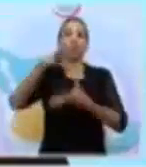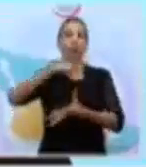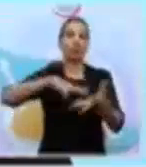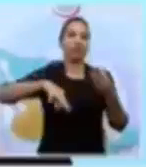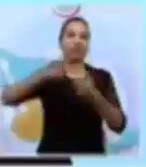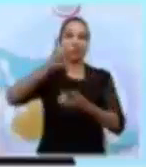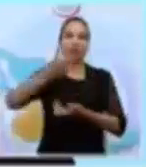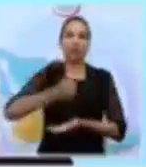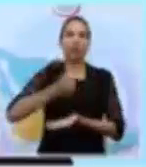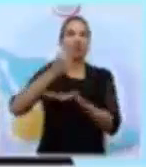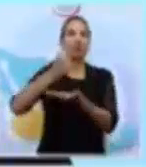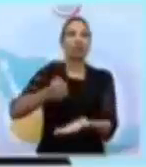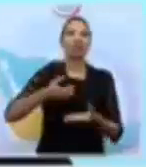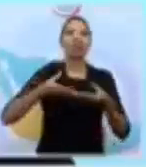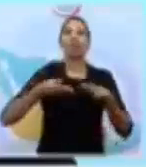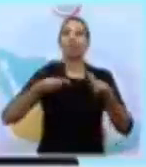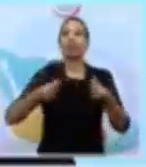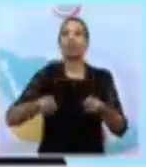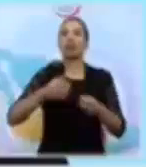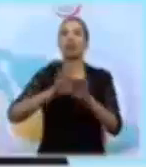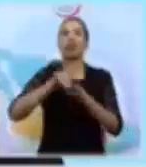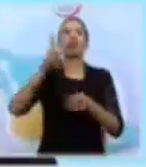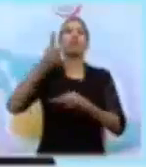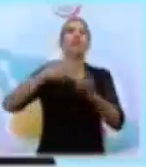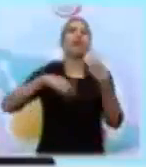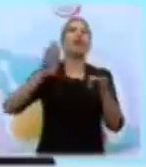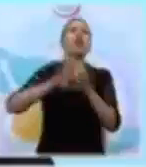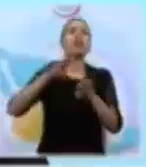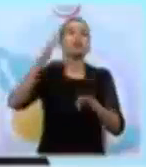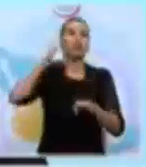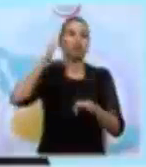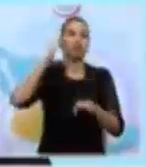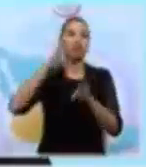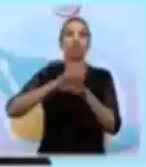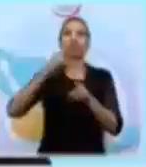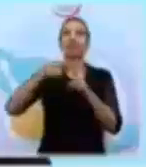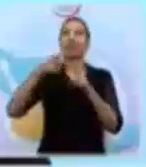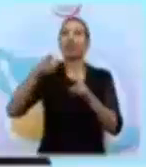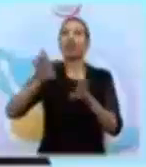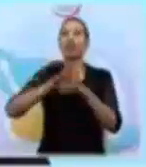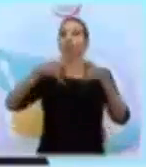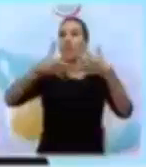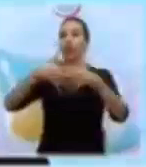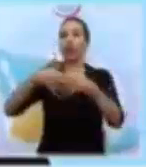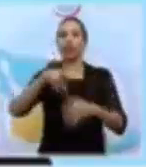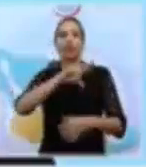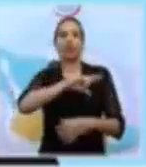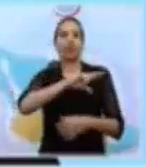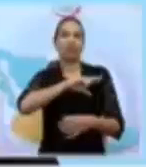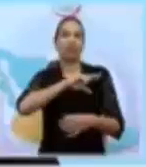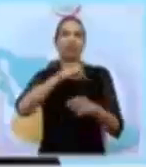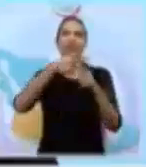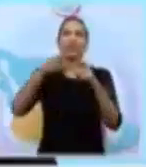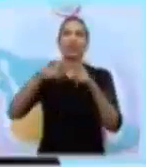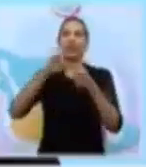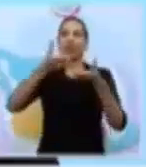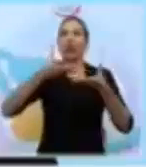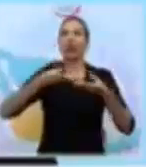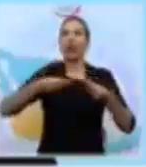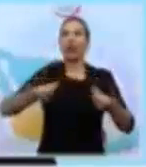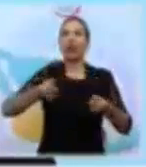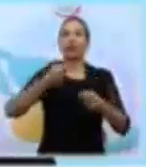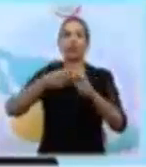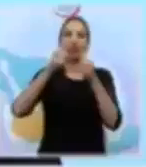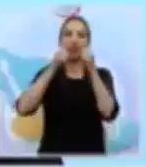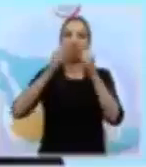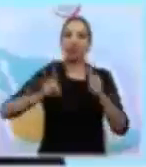los recursos disponibles, sean recursos generados por la actividad del sector privado, de los mercados, y el gasto